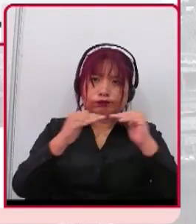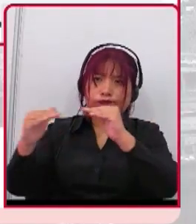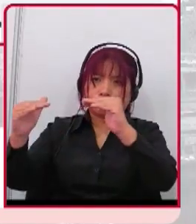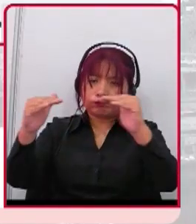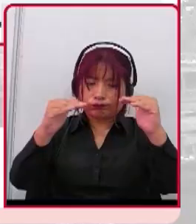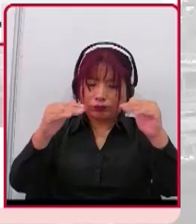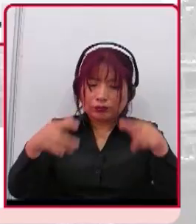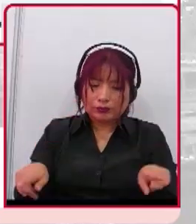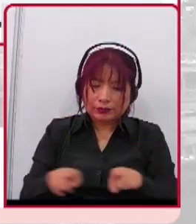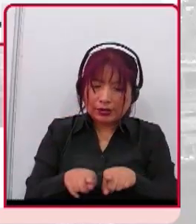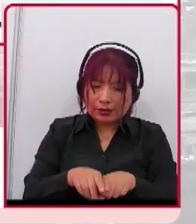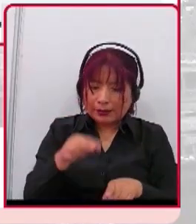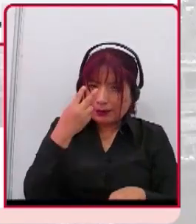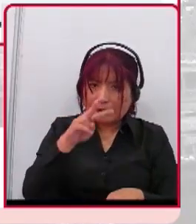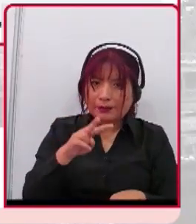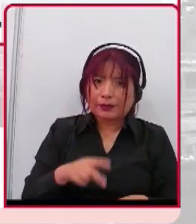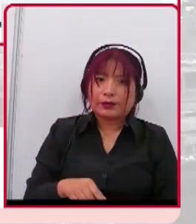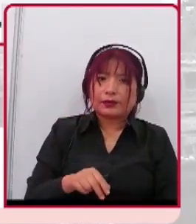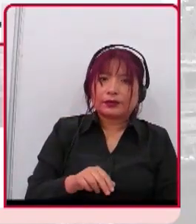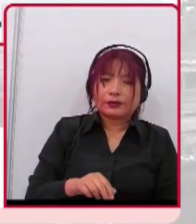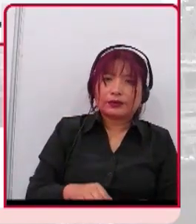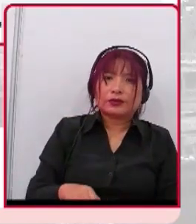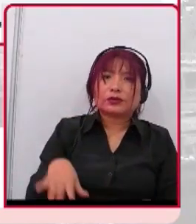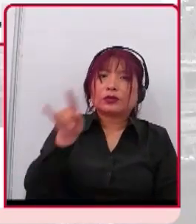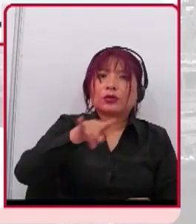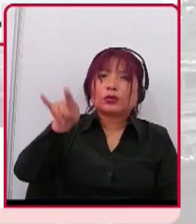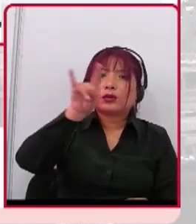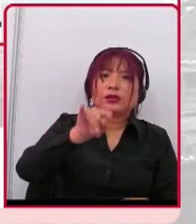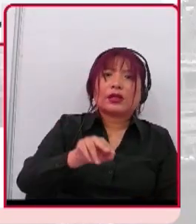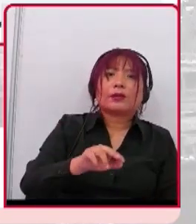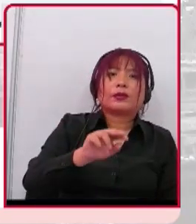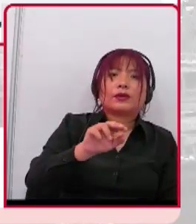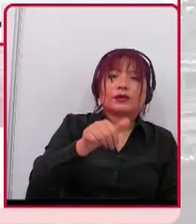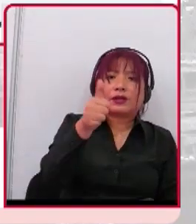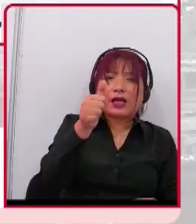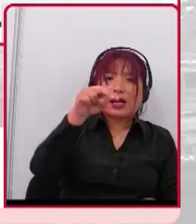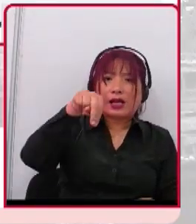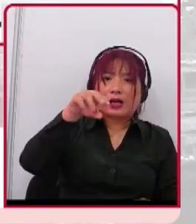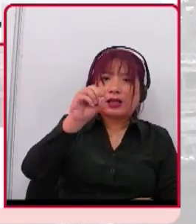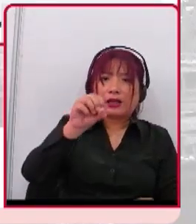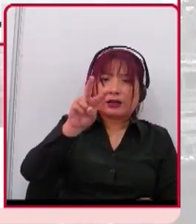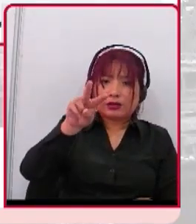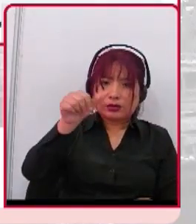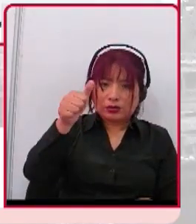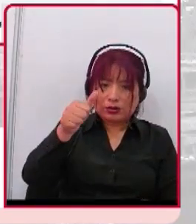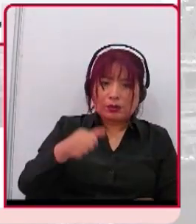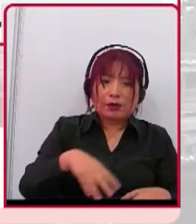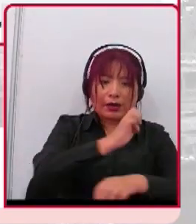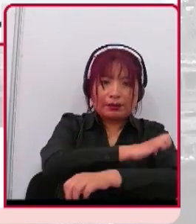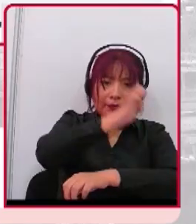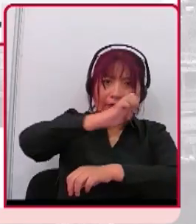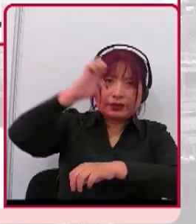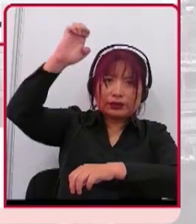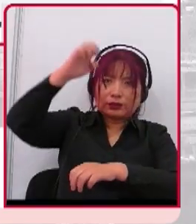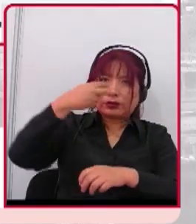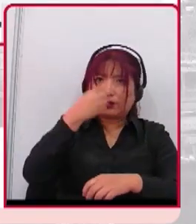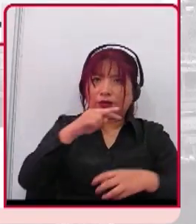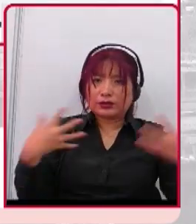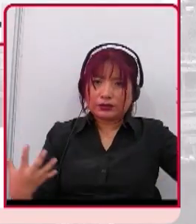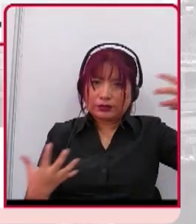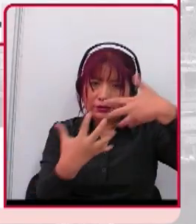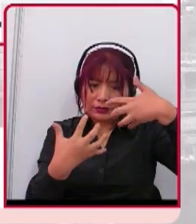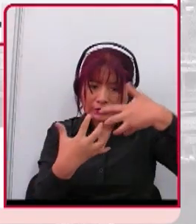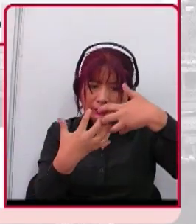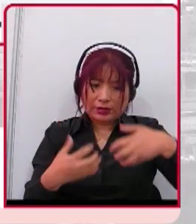usamos el análisis de varianza ANOVA para poder determinar el beneficio en la recuperación con y sin CO2. Dentro